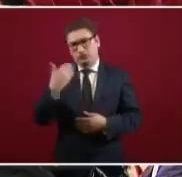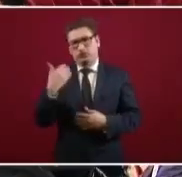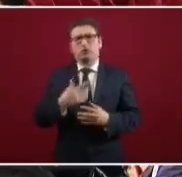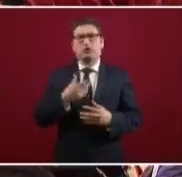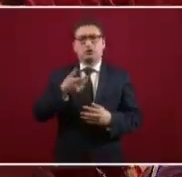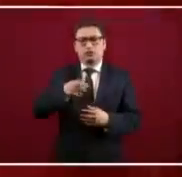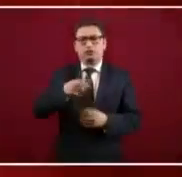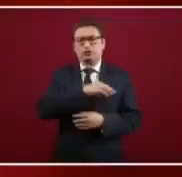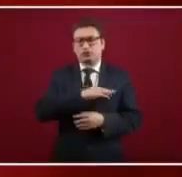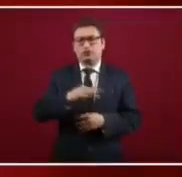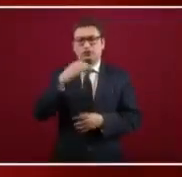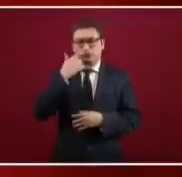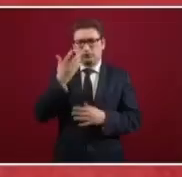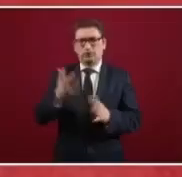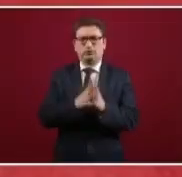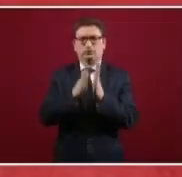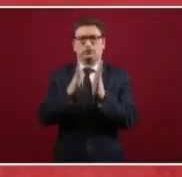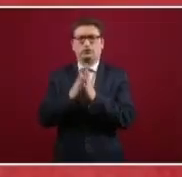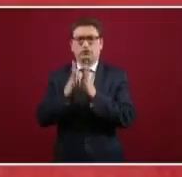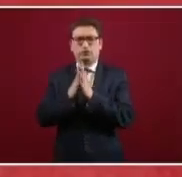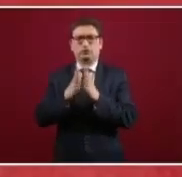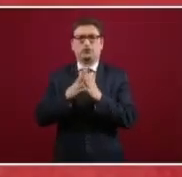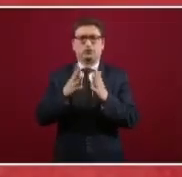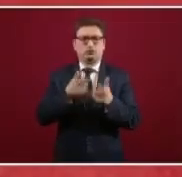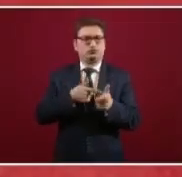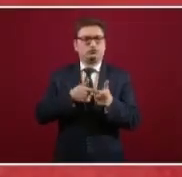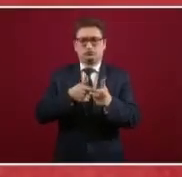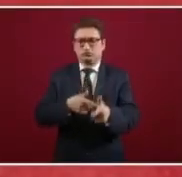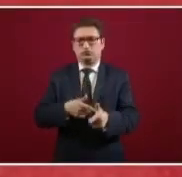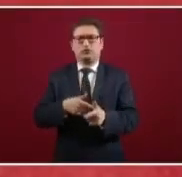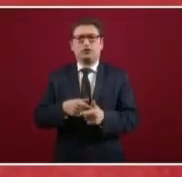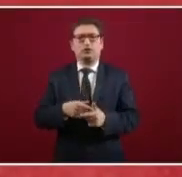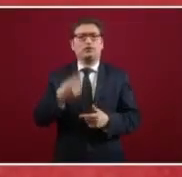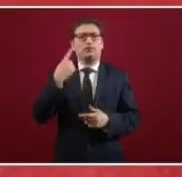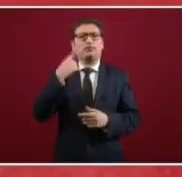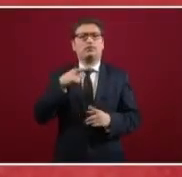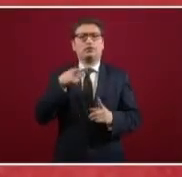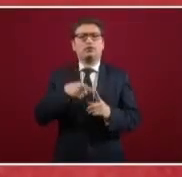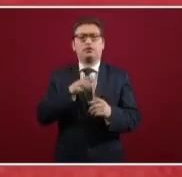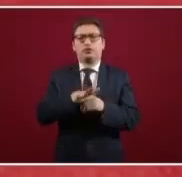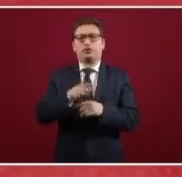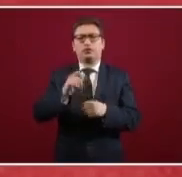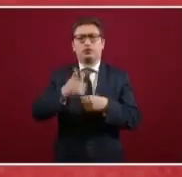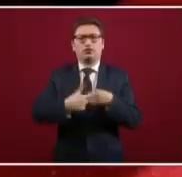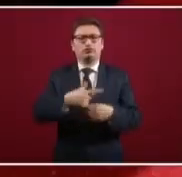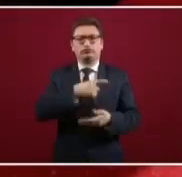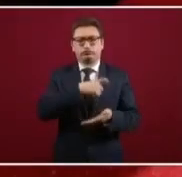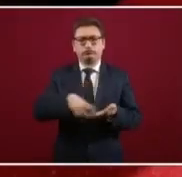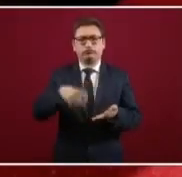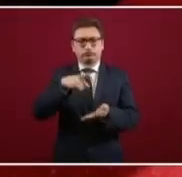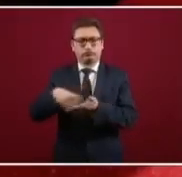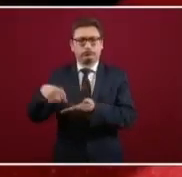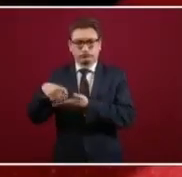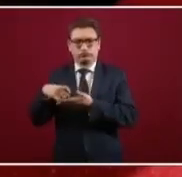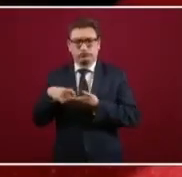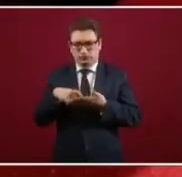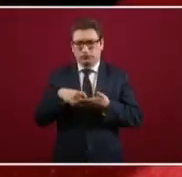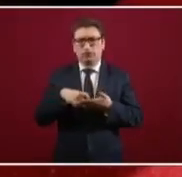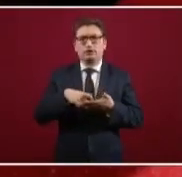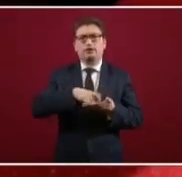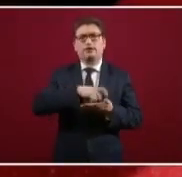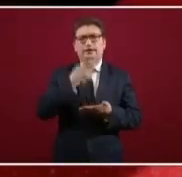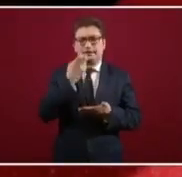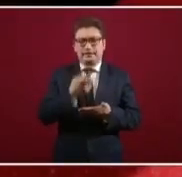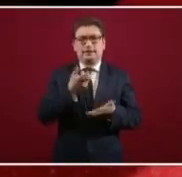ese arraigo que han manifestado pues se siga consolidando para comprar un bien haciendo el bien como lo ha dicho el señor